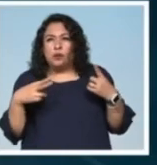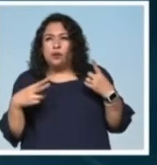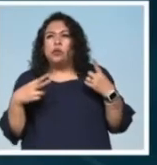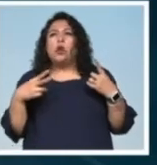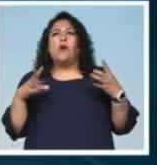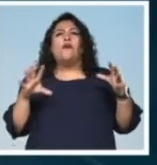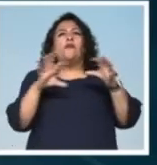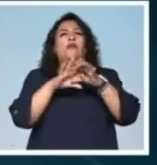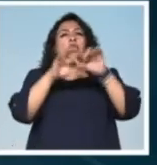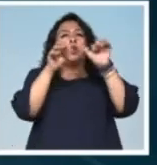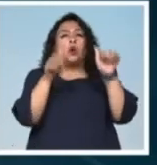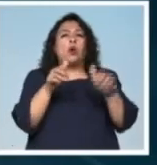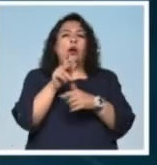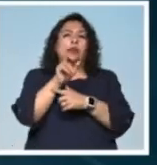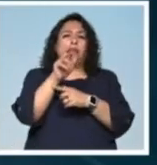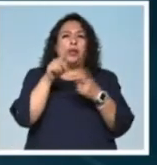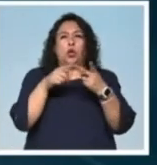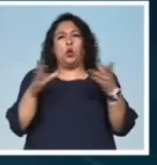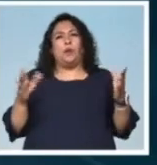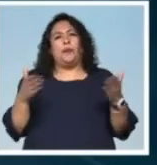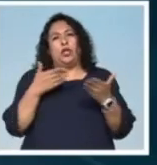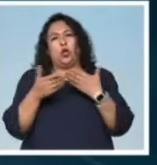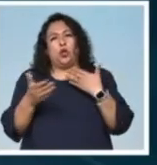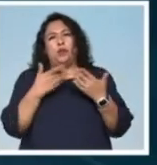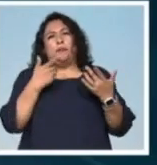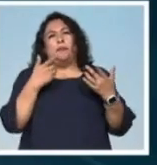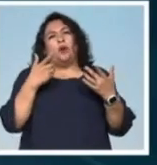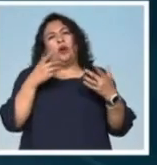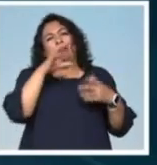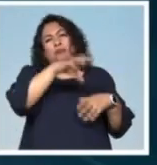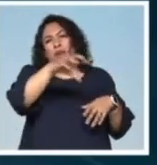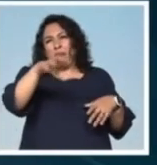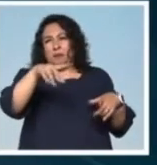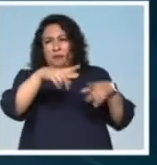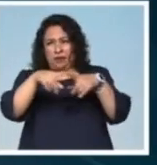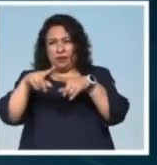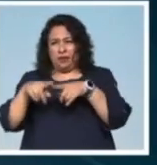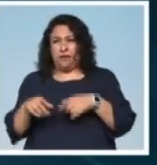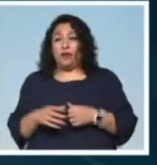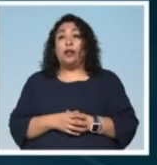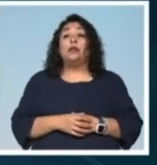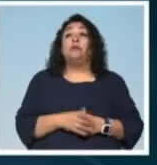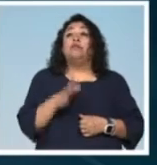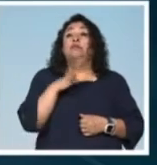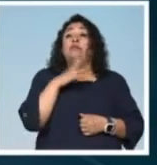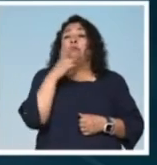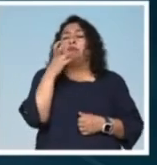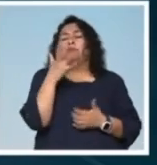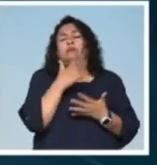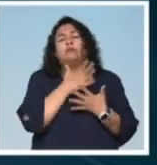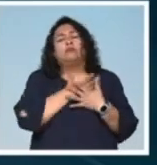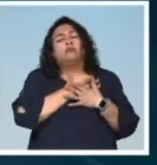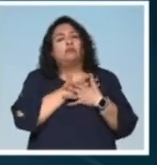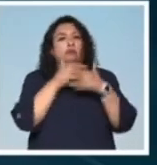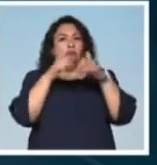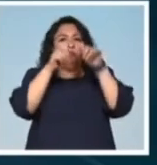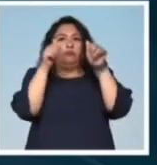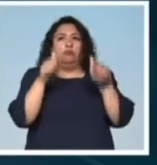el vínculo del arte precolombino y contemporáneo en varios ámbitos. Tuvo esa pasión sobre el arte